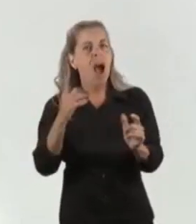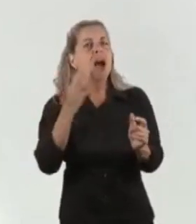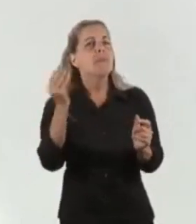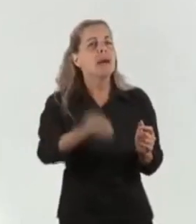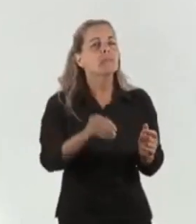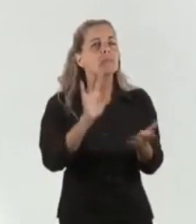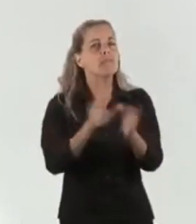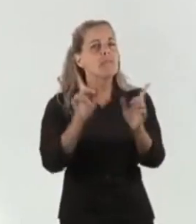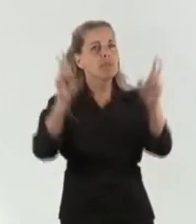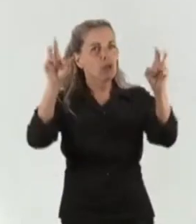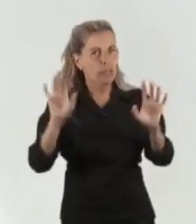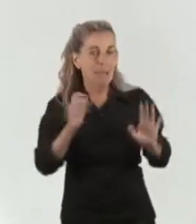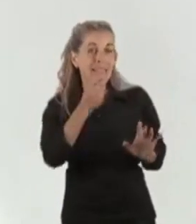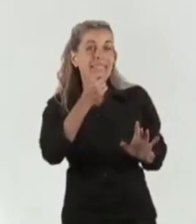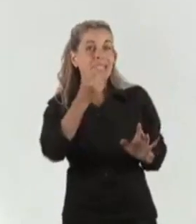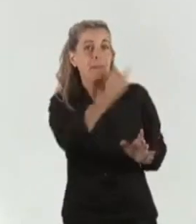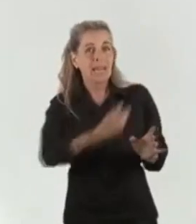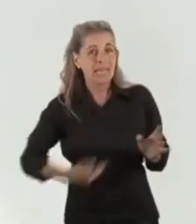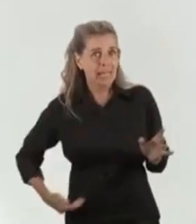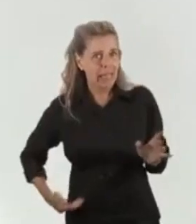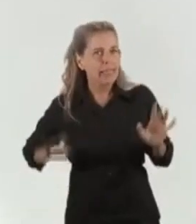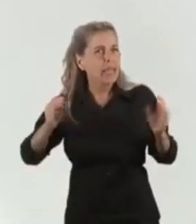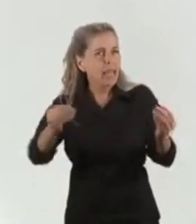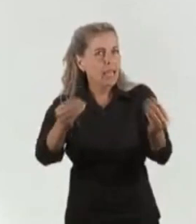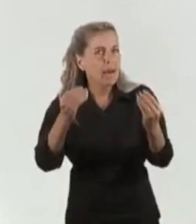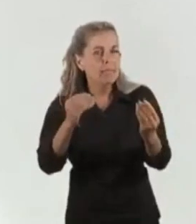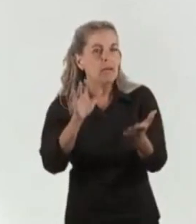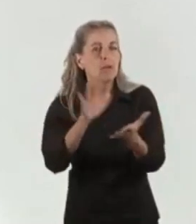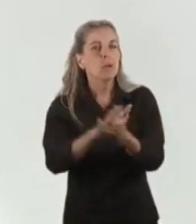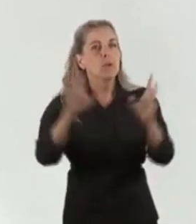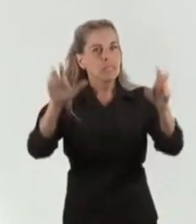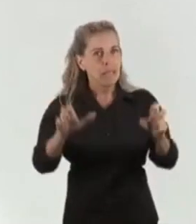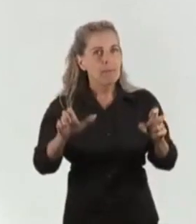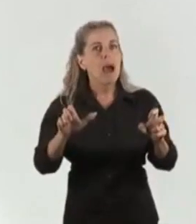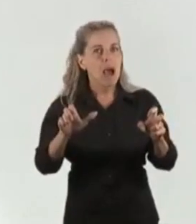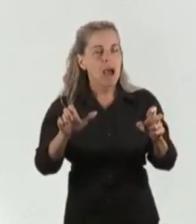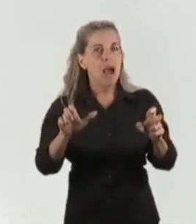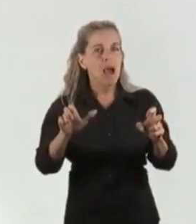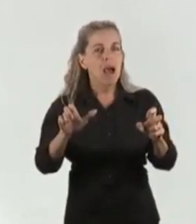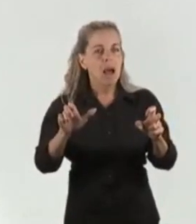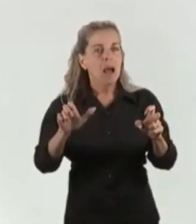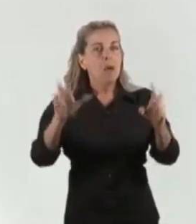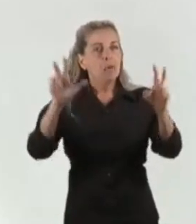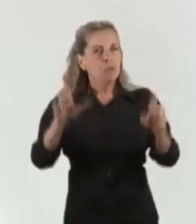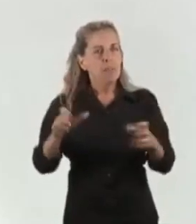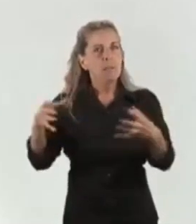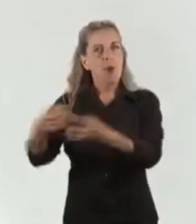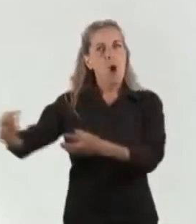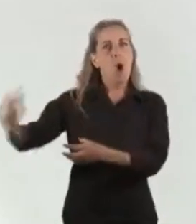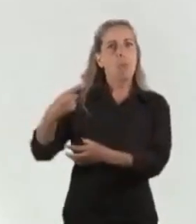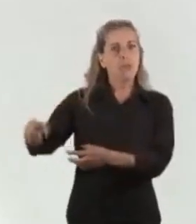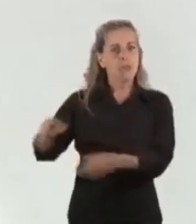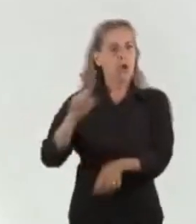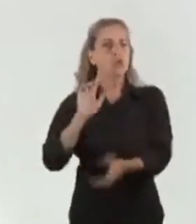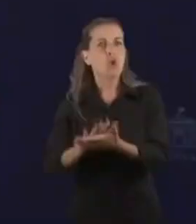respecto si el presidente va a a ceder en el tema de lo que está cuestionando la la eh oposición que son las facultades